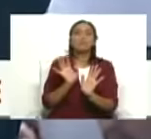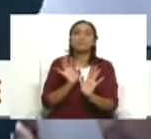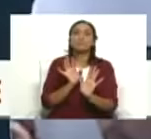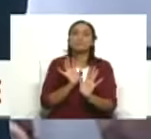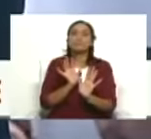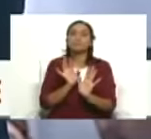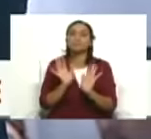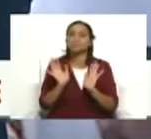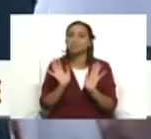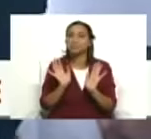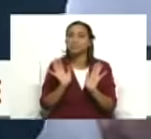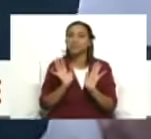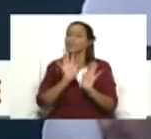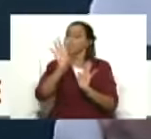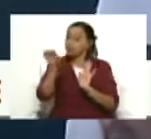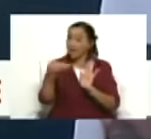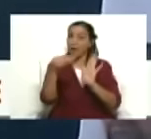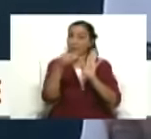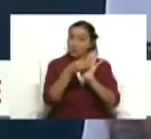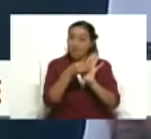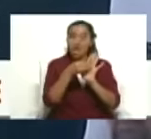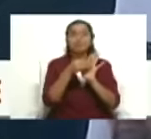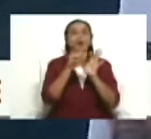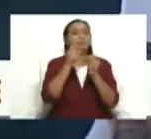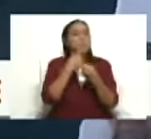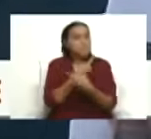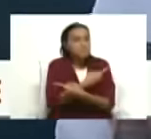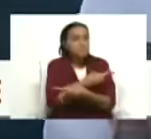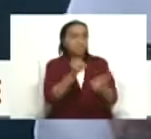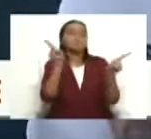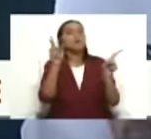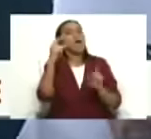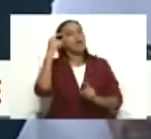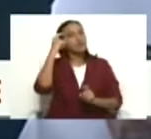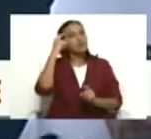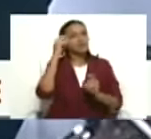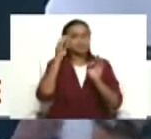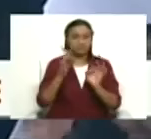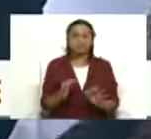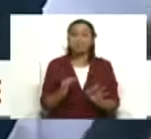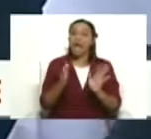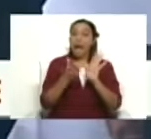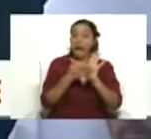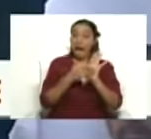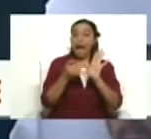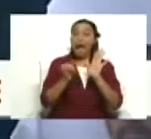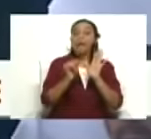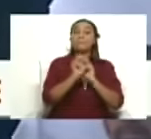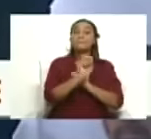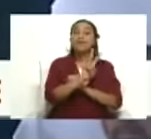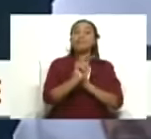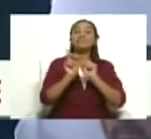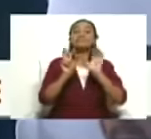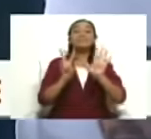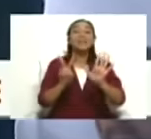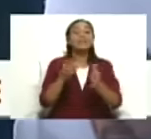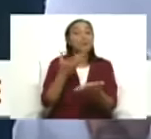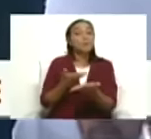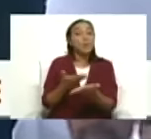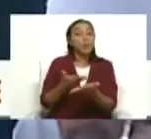o cerca de ella saldrá el humo blanco correspondiente, señor presidente. Aquí les traemos 27 propuestas de fechas, de todas y de